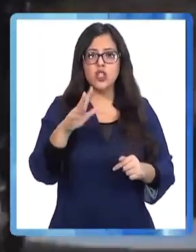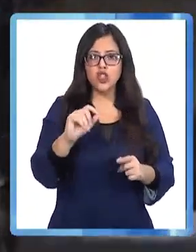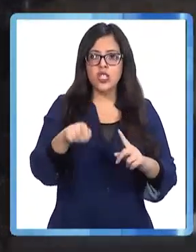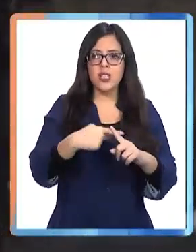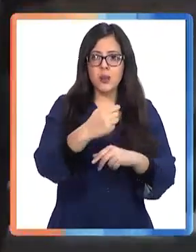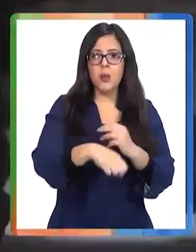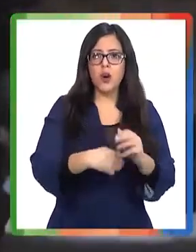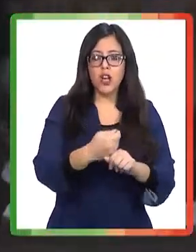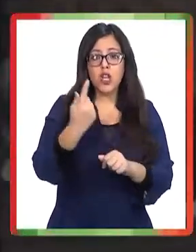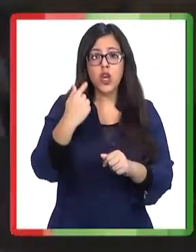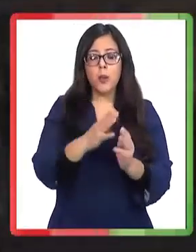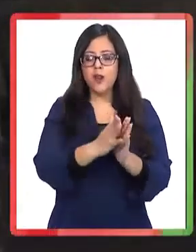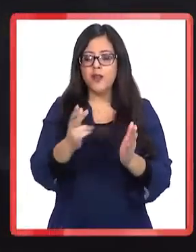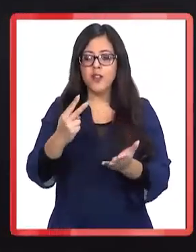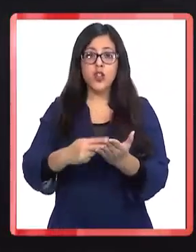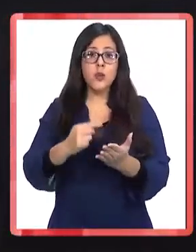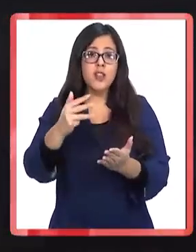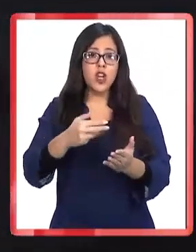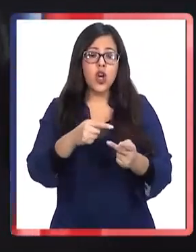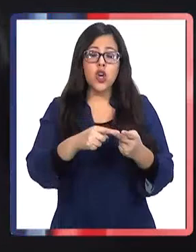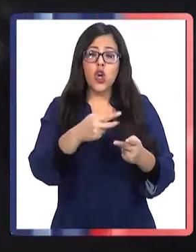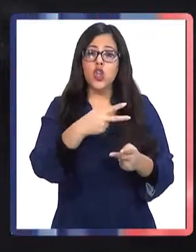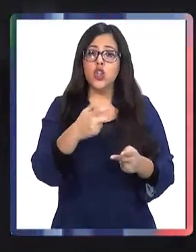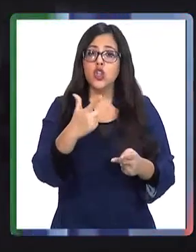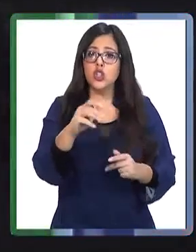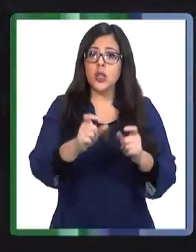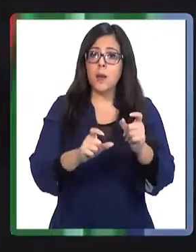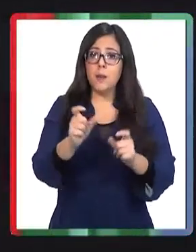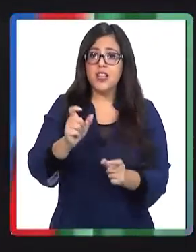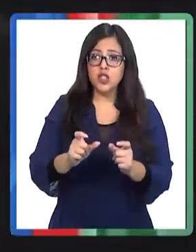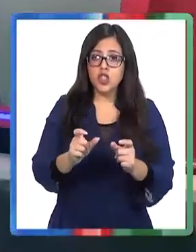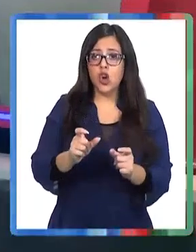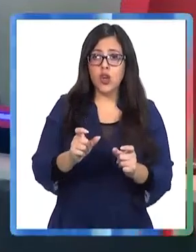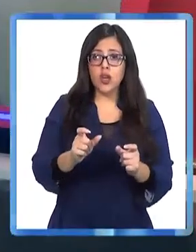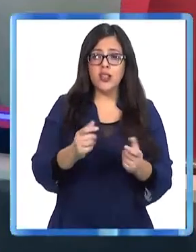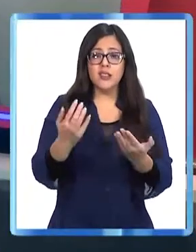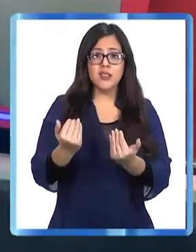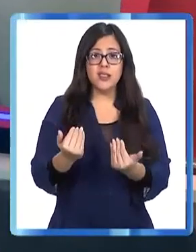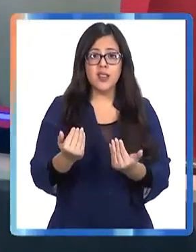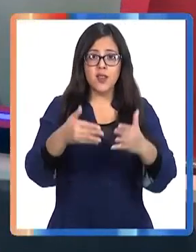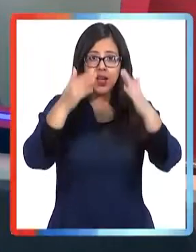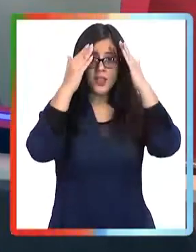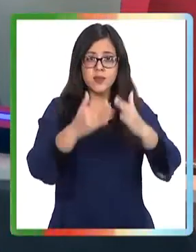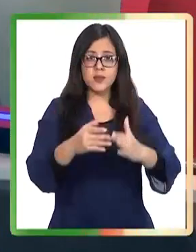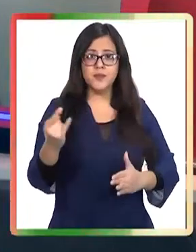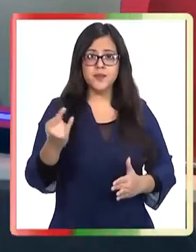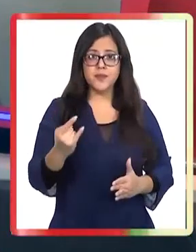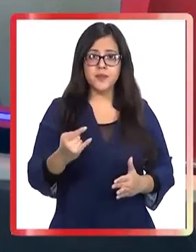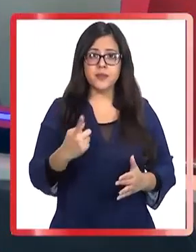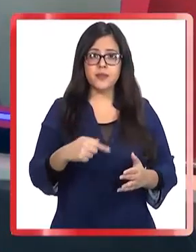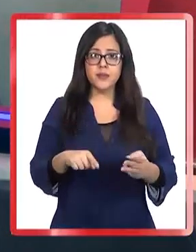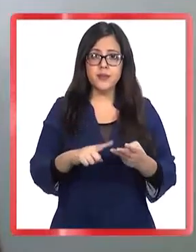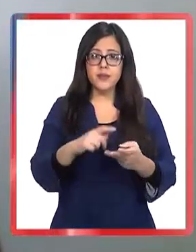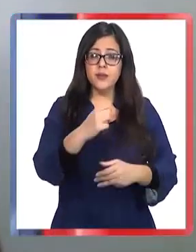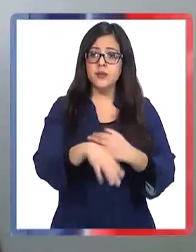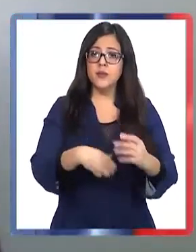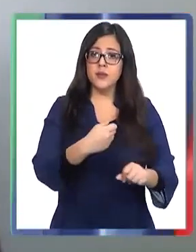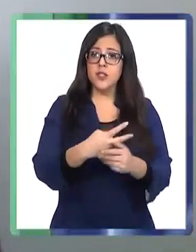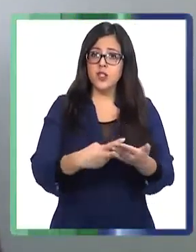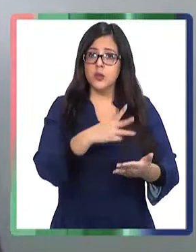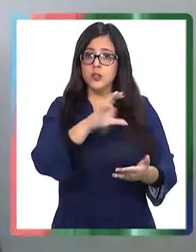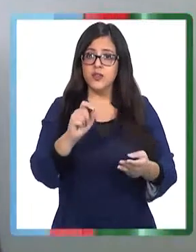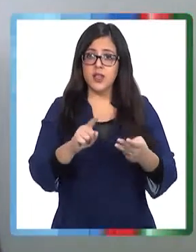en el año 2019 de 270 pacientes que requirieron atención de urgencia. En el